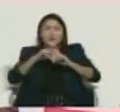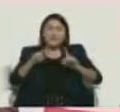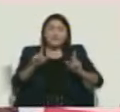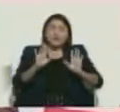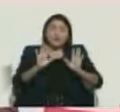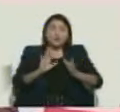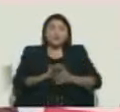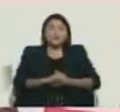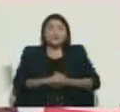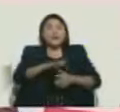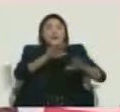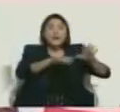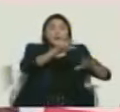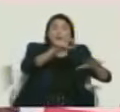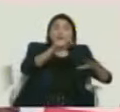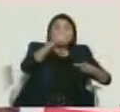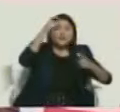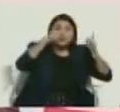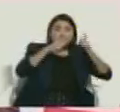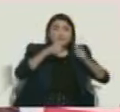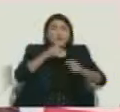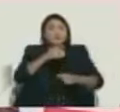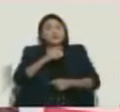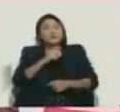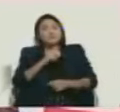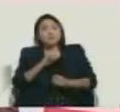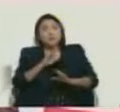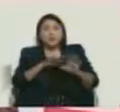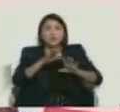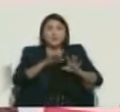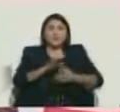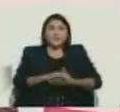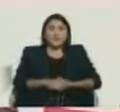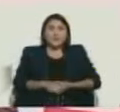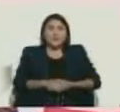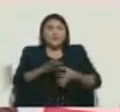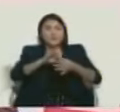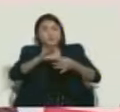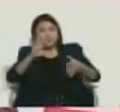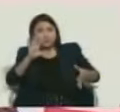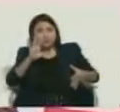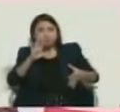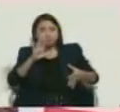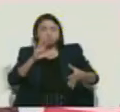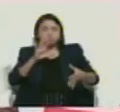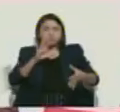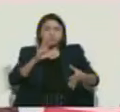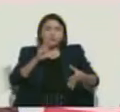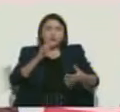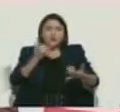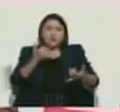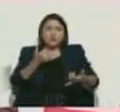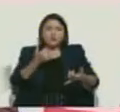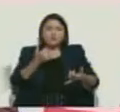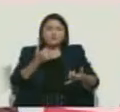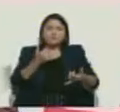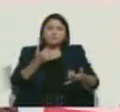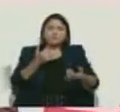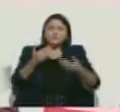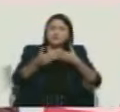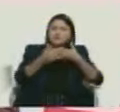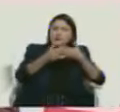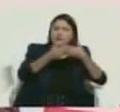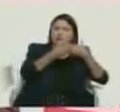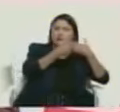que hay venezolanos chavistas que en algún momento se alejaron por alguna circunstancia y hoy, después de todos los ataques